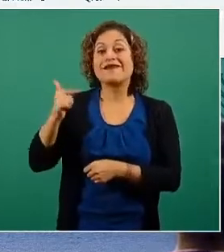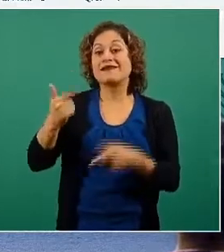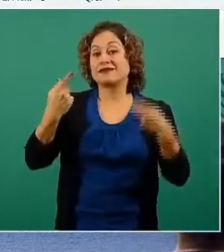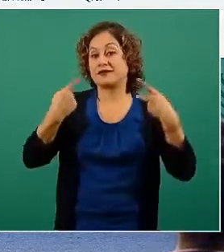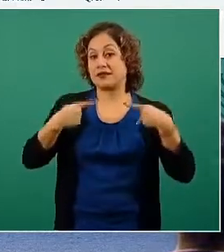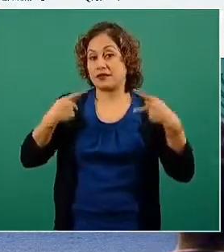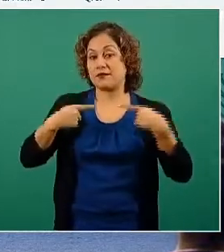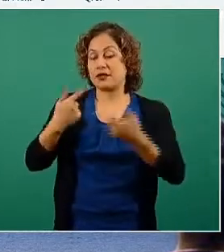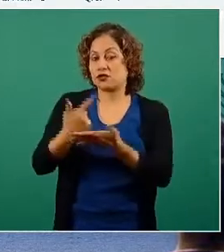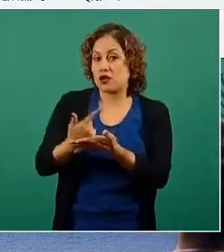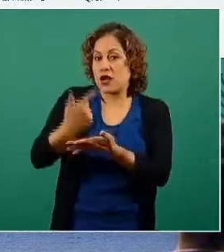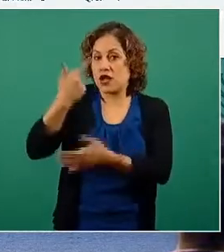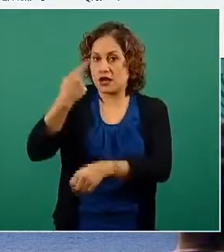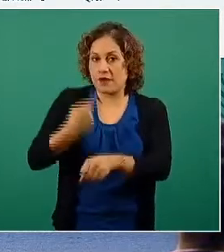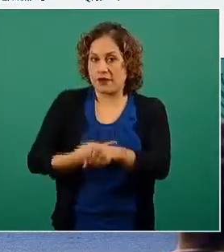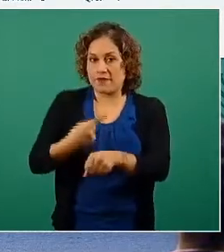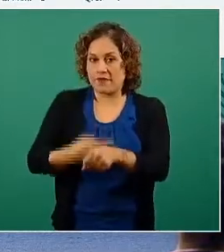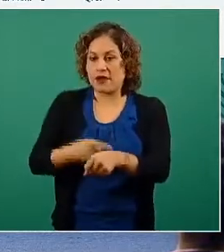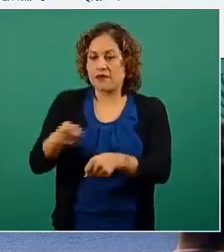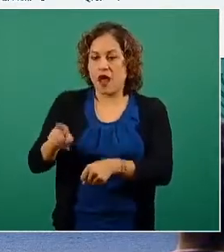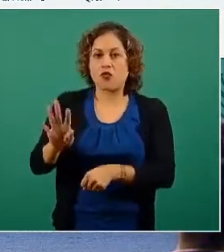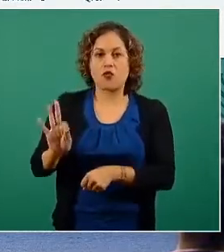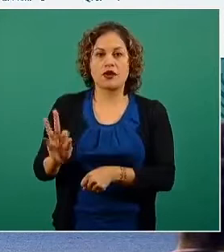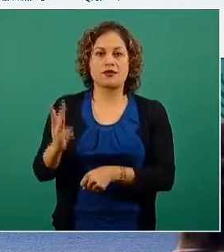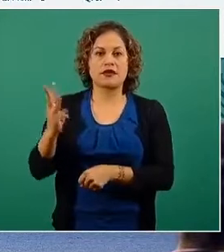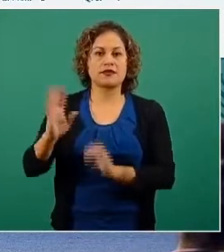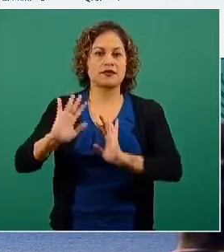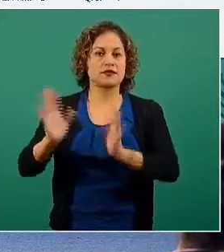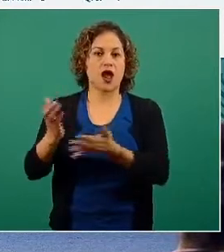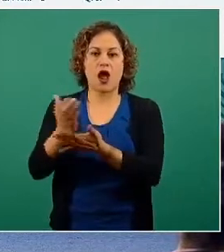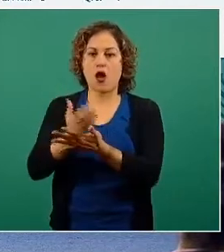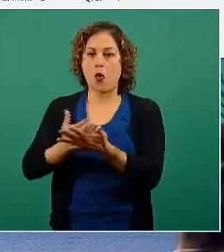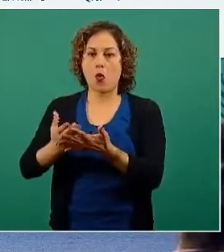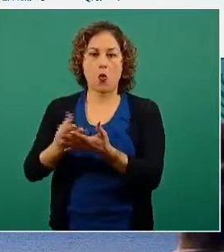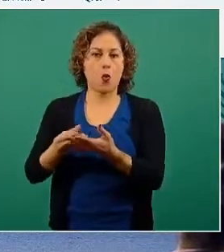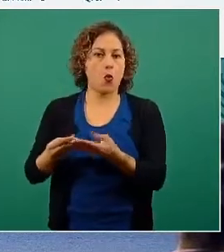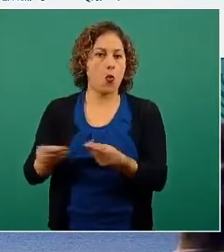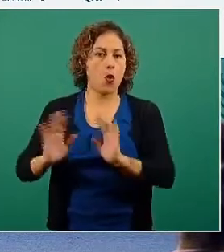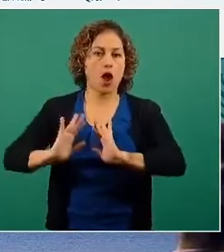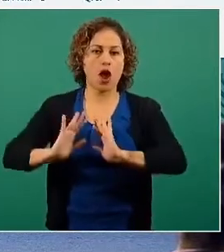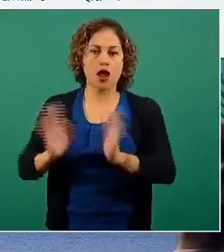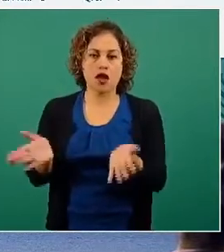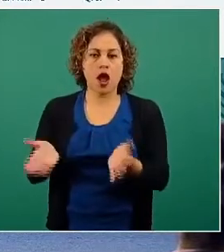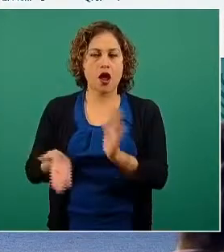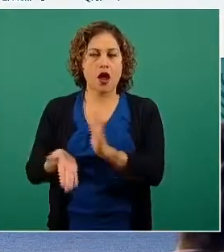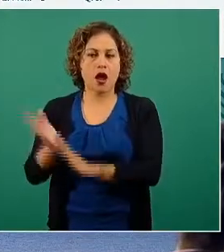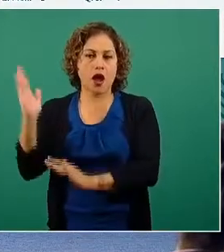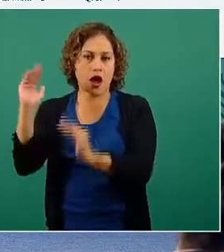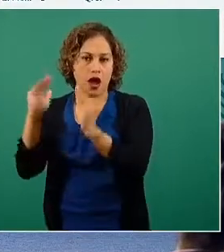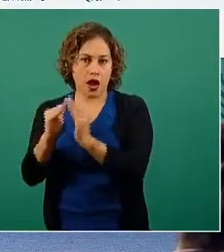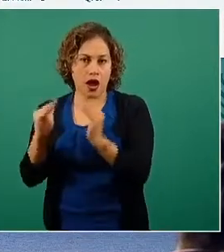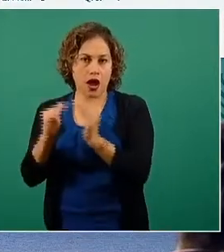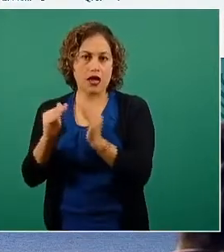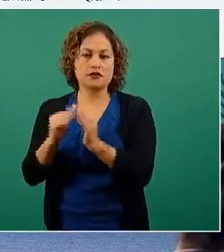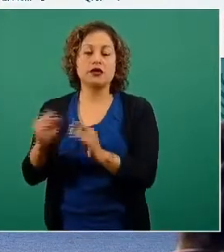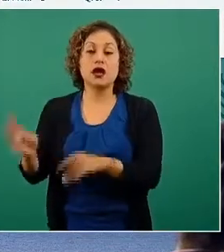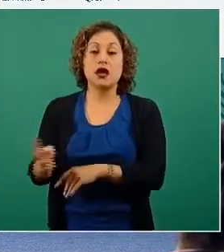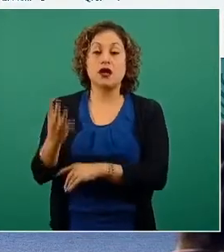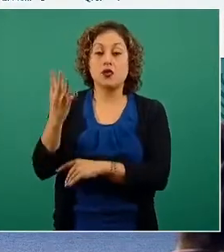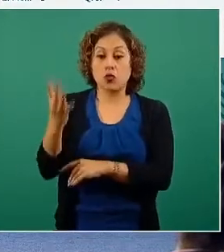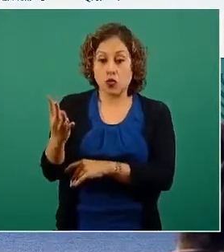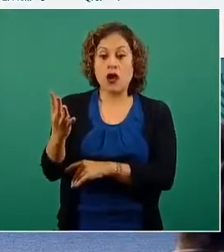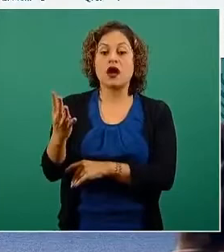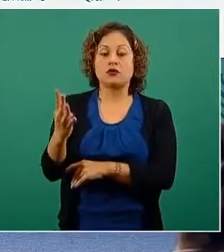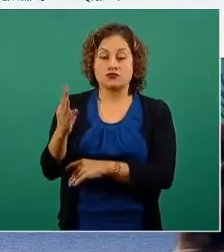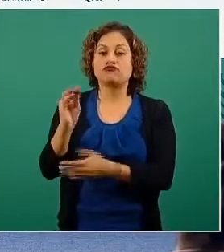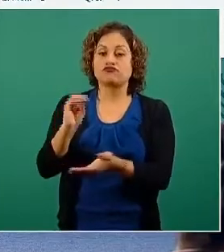afortunadamente 43 personas ya fueron dadas de alta, únicamente 4 se mantienen aún hospitalizados,